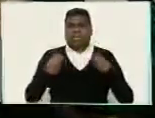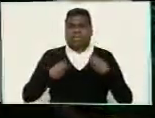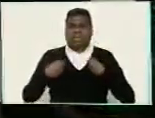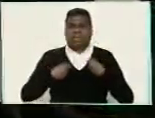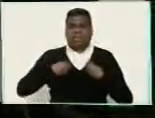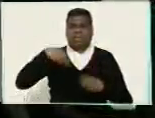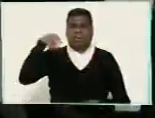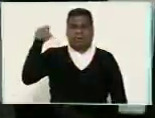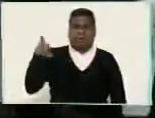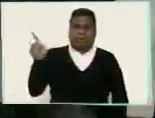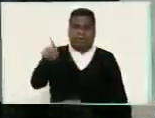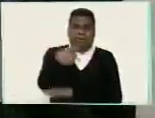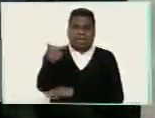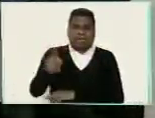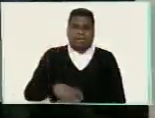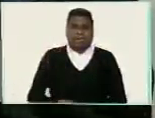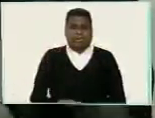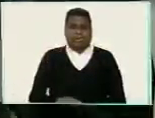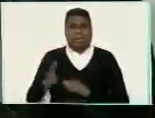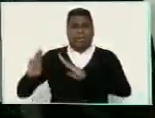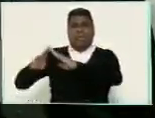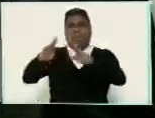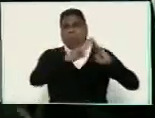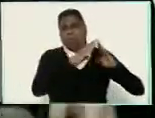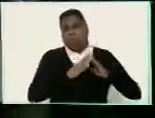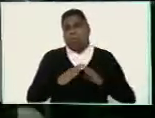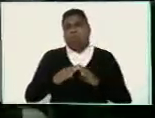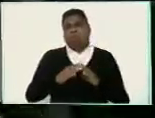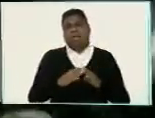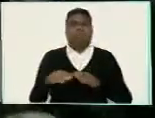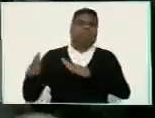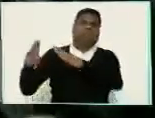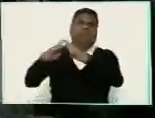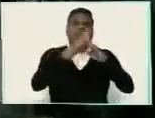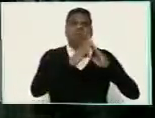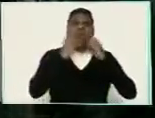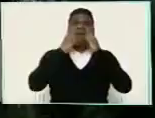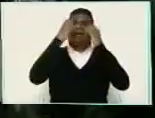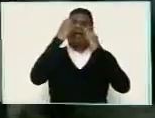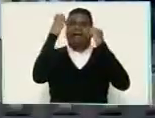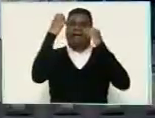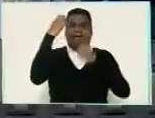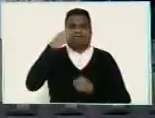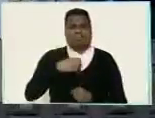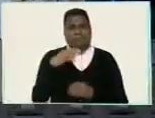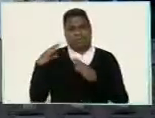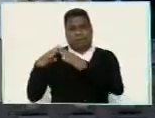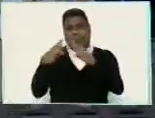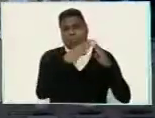patria! ¡Comuna! ¡Comuna!